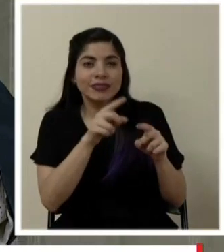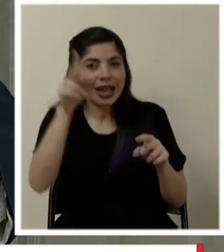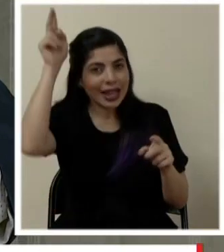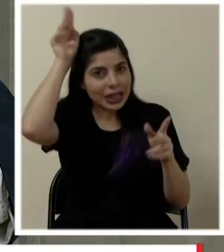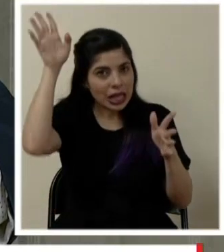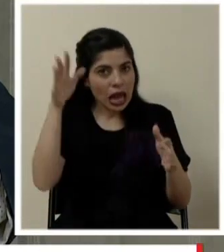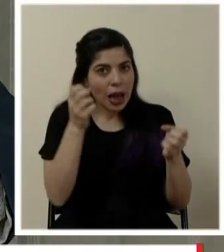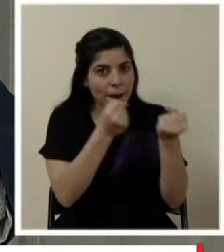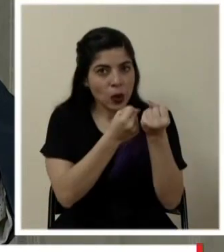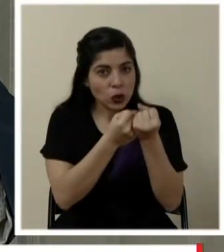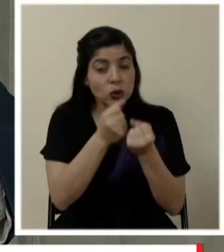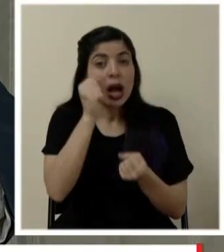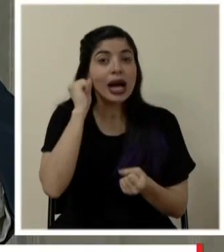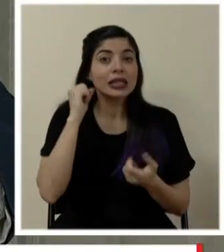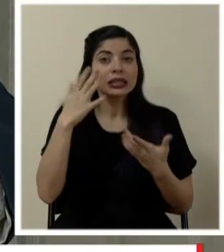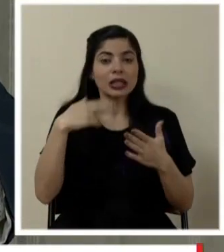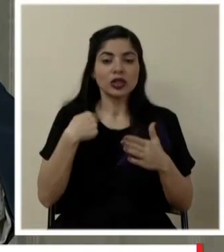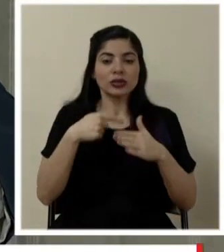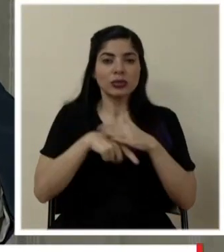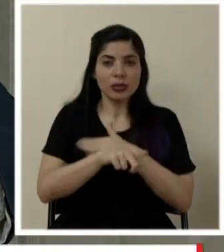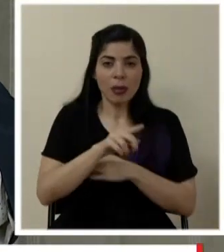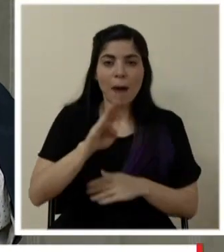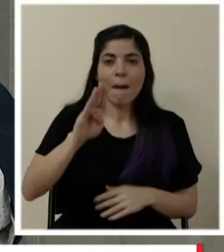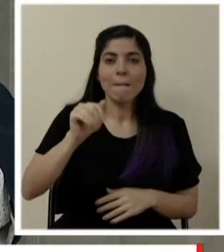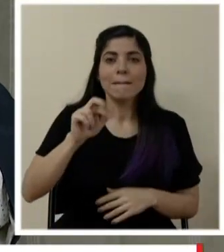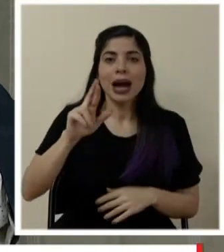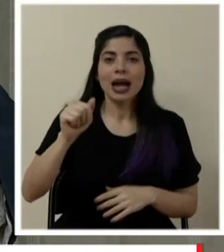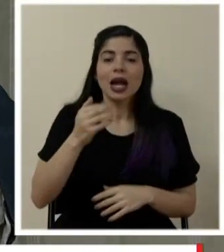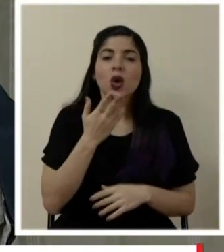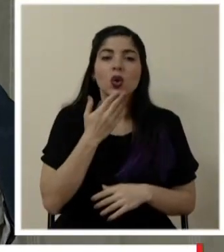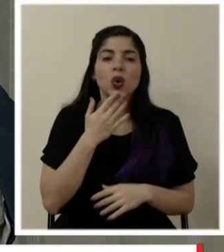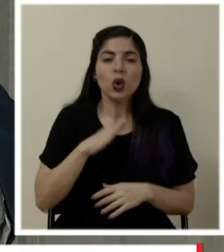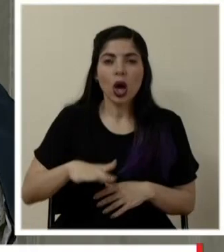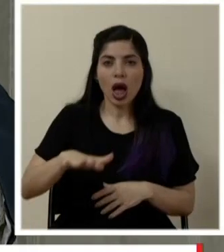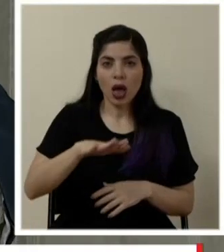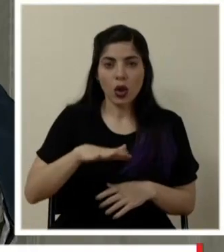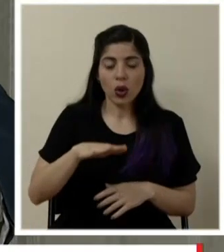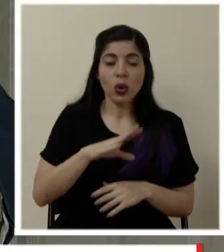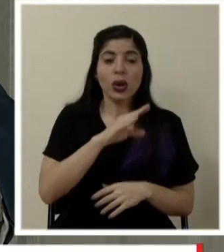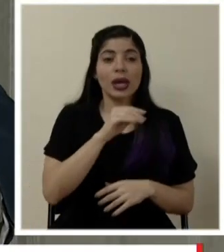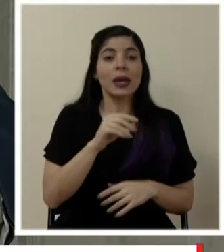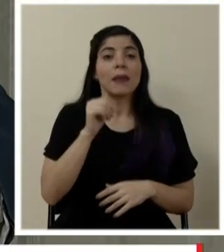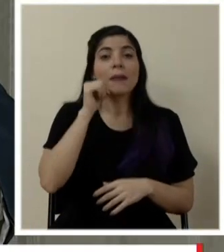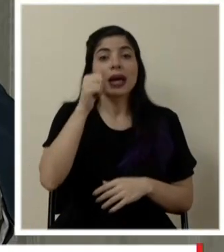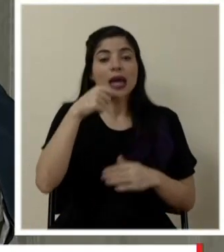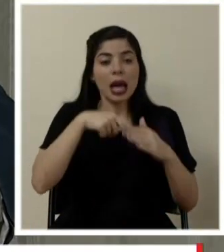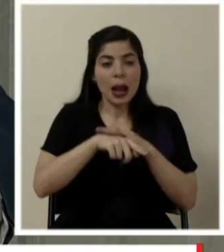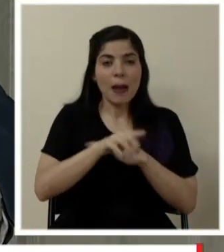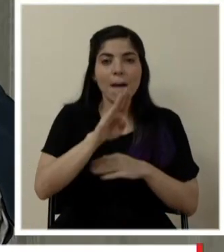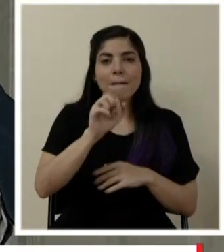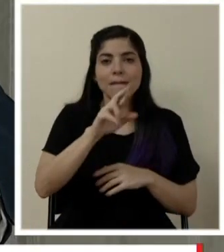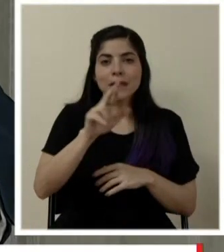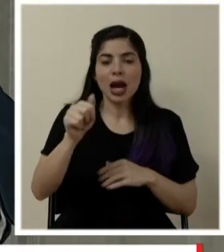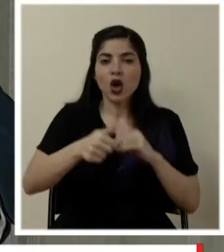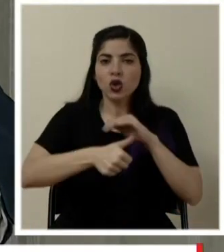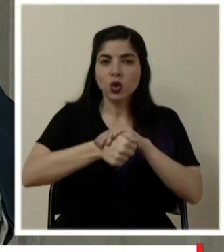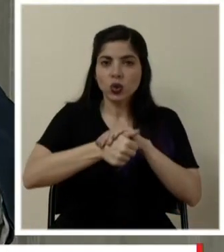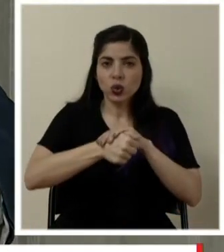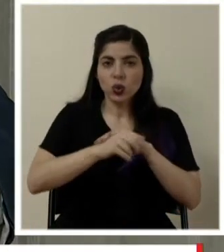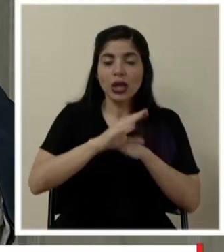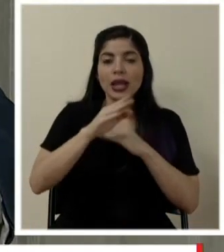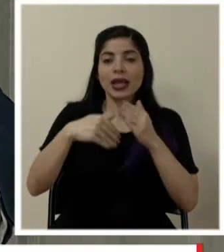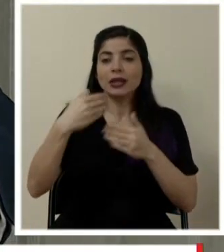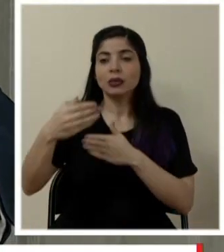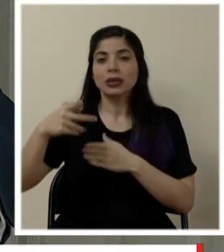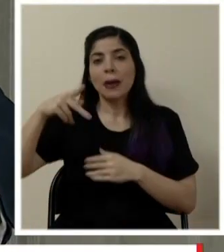Ayer ingresamos a la Barra del Colorado y mañana estaremos ingresando a la Barra de Tortuguero, asimismo al sector de